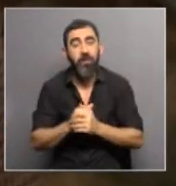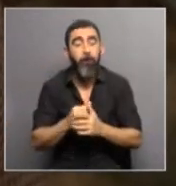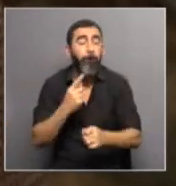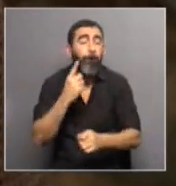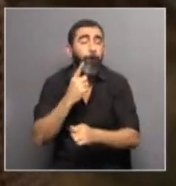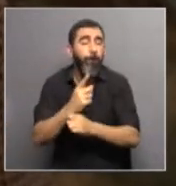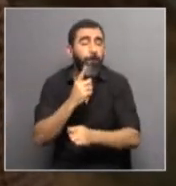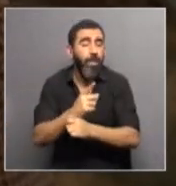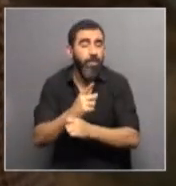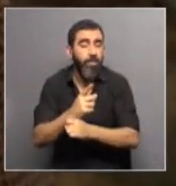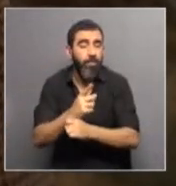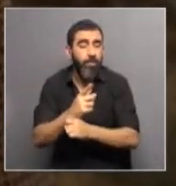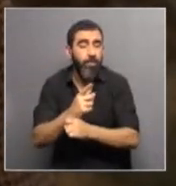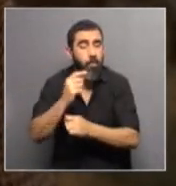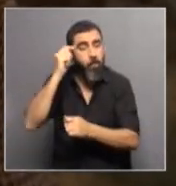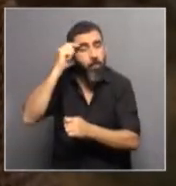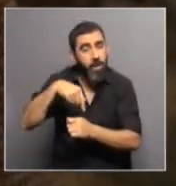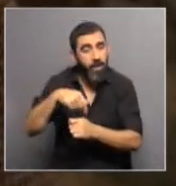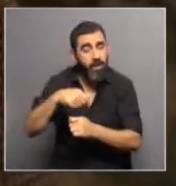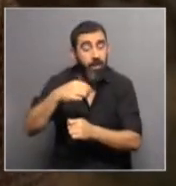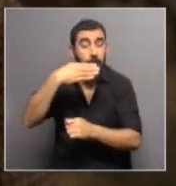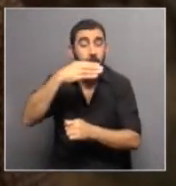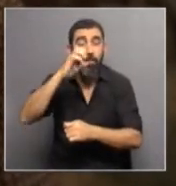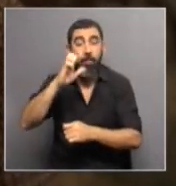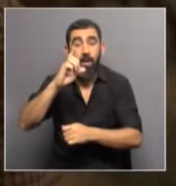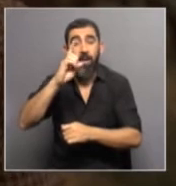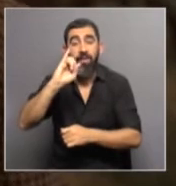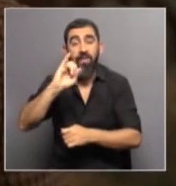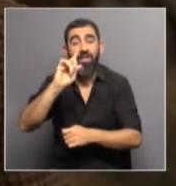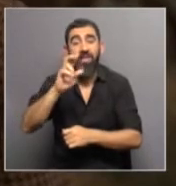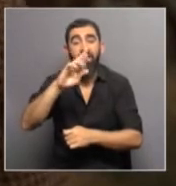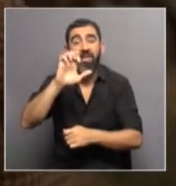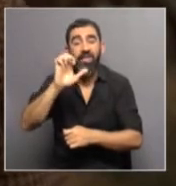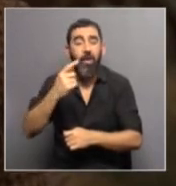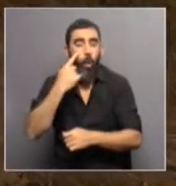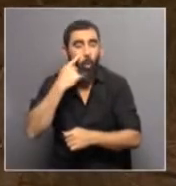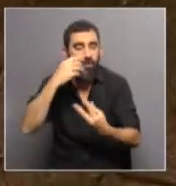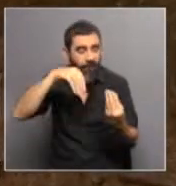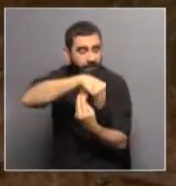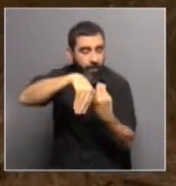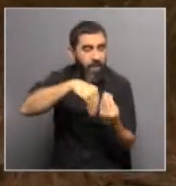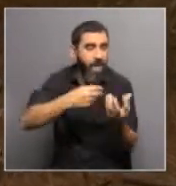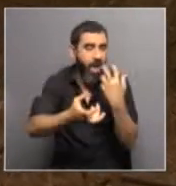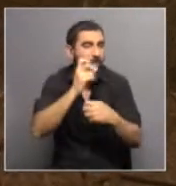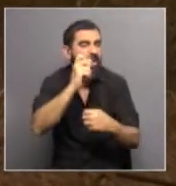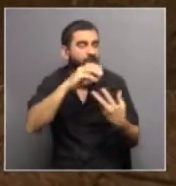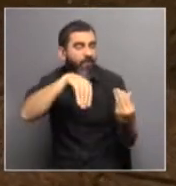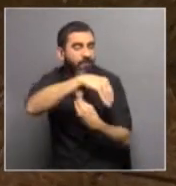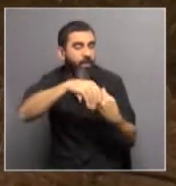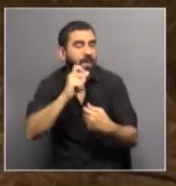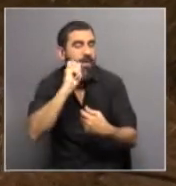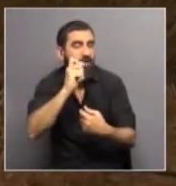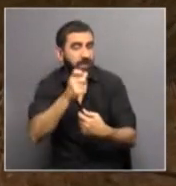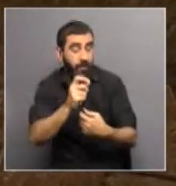primeras estrategias fueron los péditres, es decir, saber quiénes eran los parientes, cuando veíamos un animal, quiénes eran sus parientes.